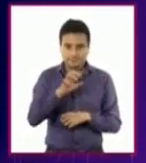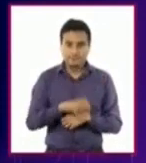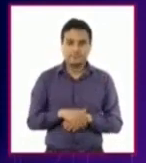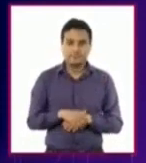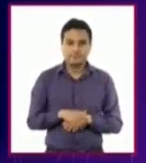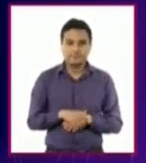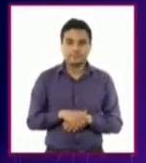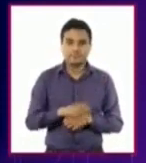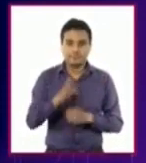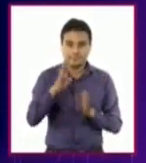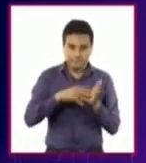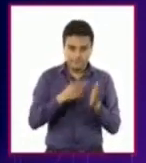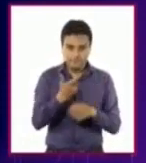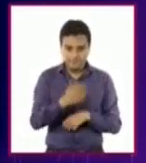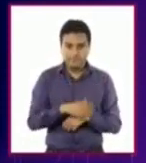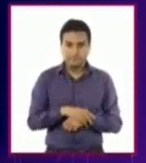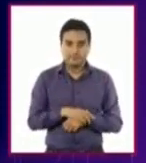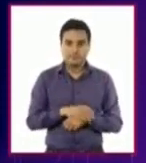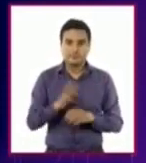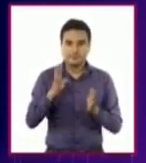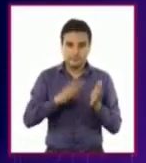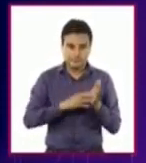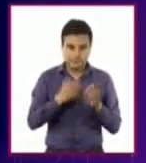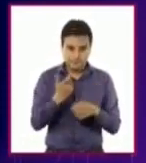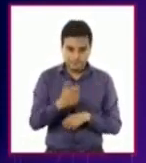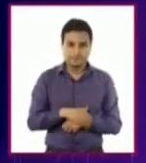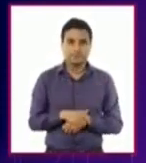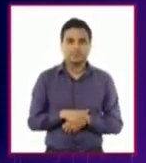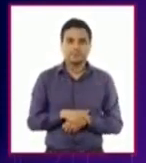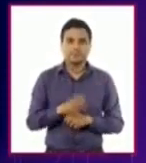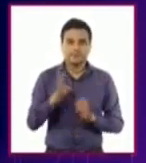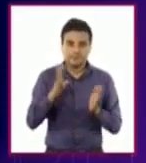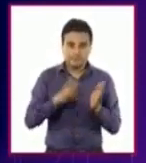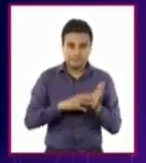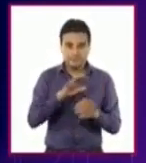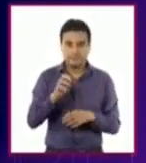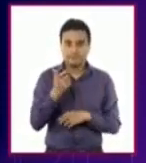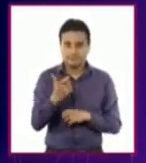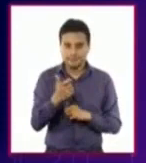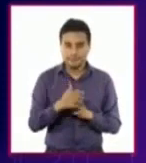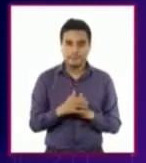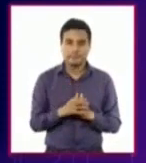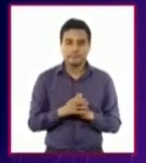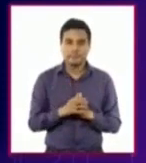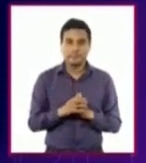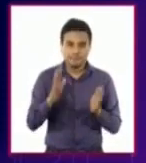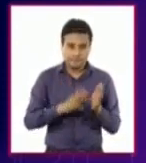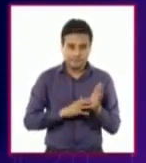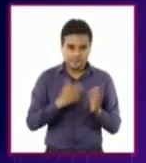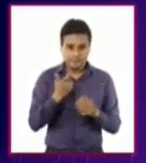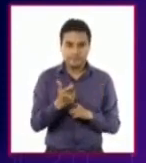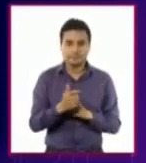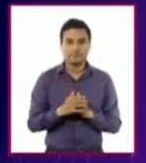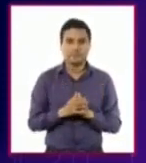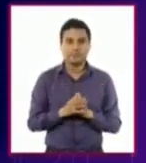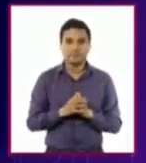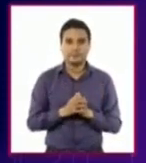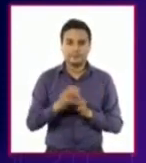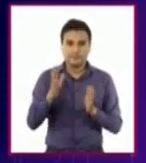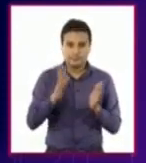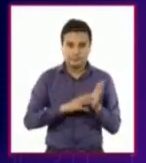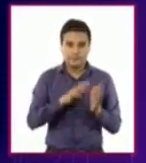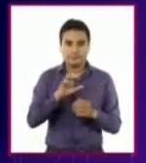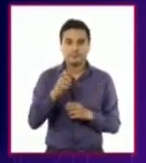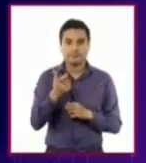cuatro mil pesos cuatro mil pesos cuatro mil quinientos pesos cinco mil pesos cinco mil